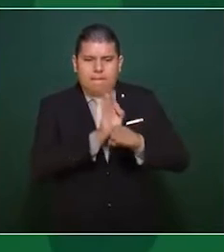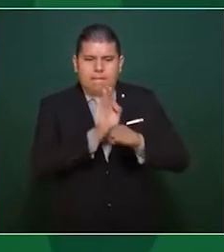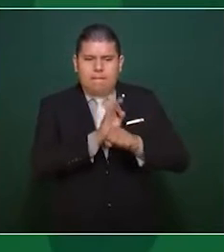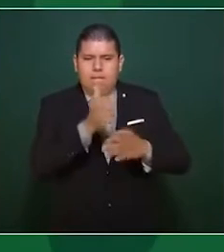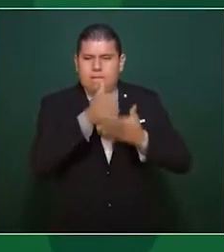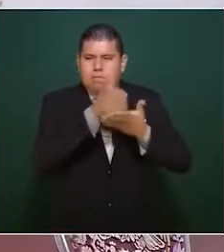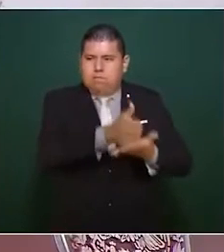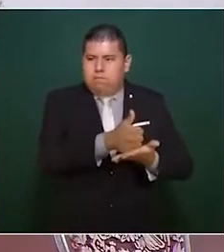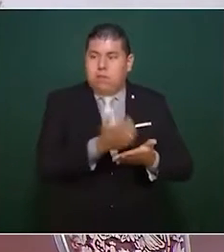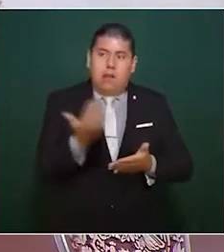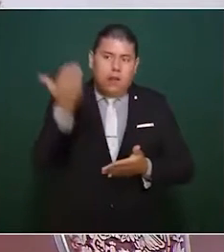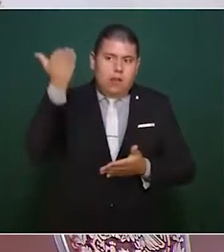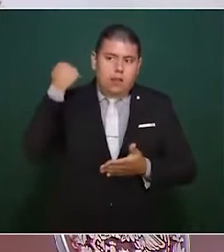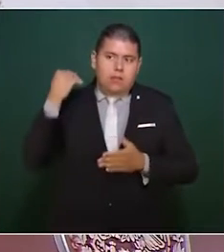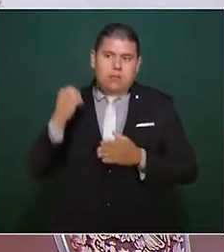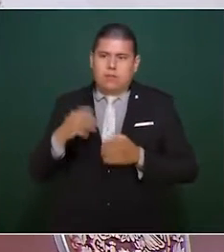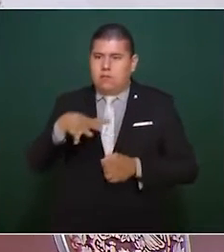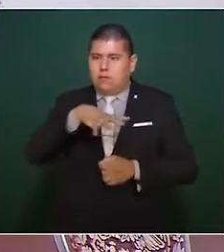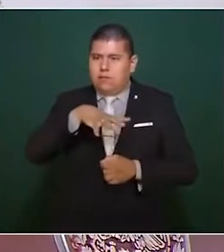que prevalecía.